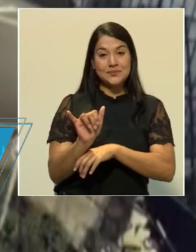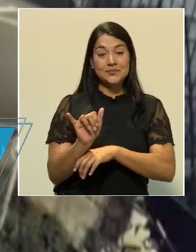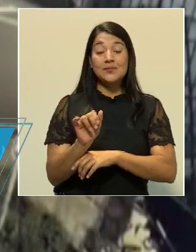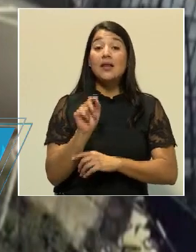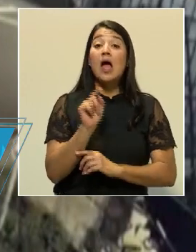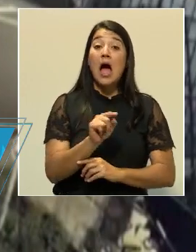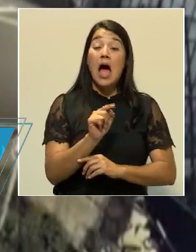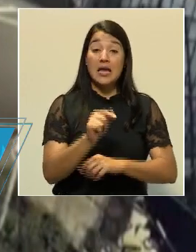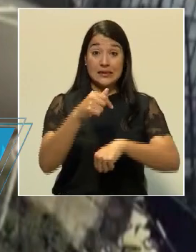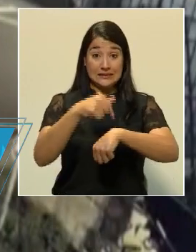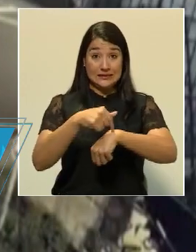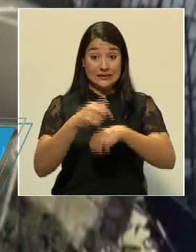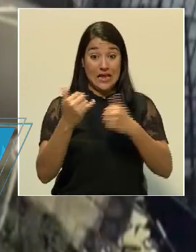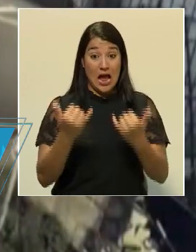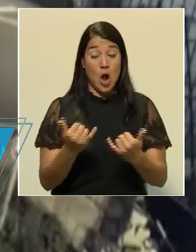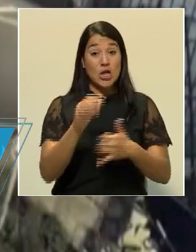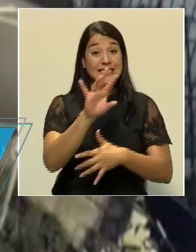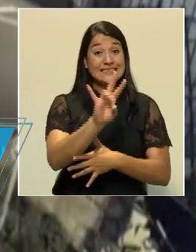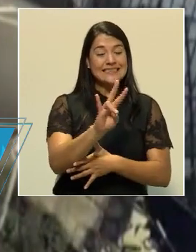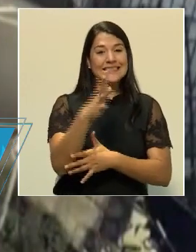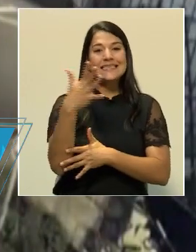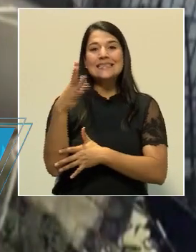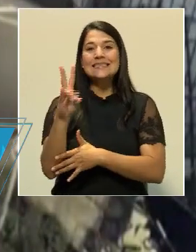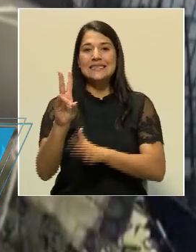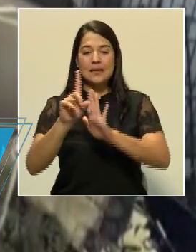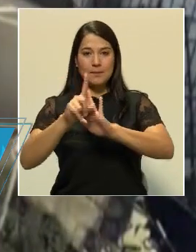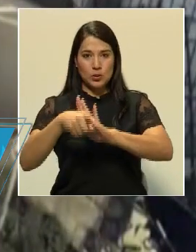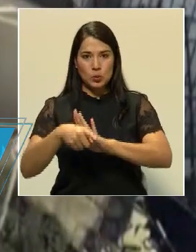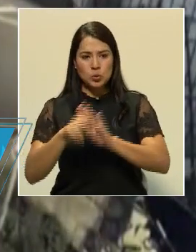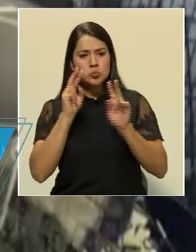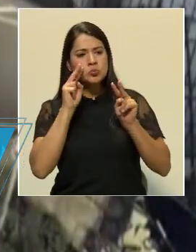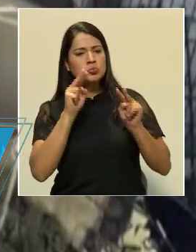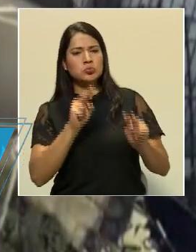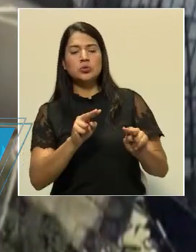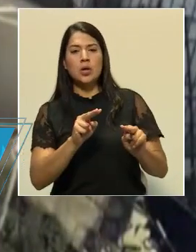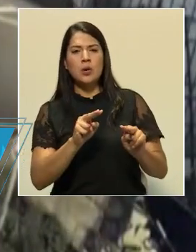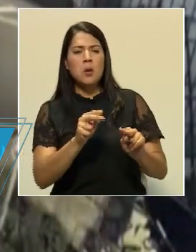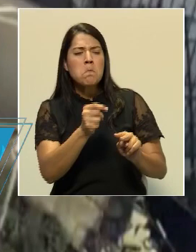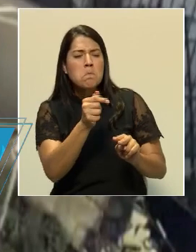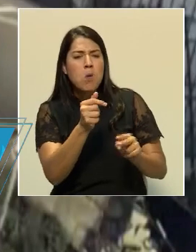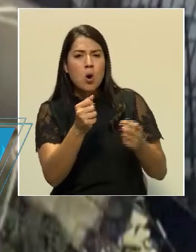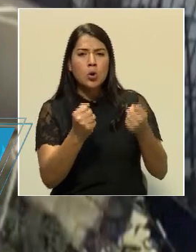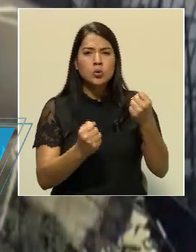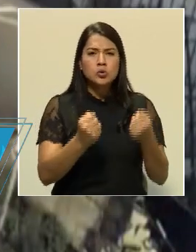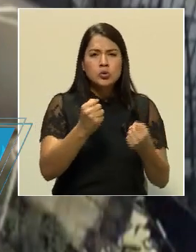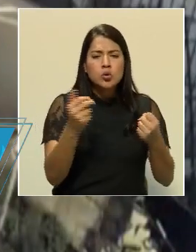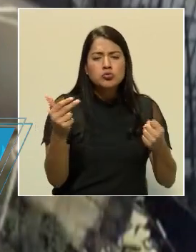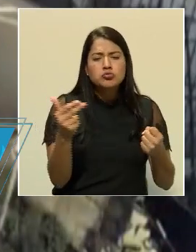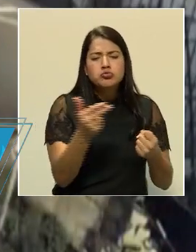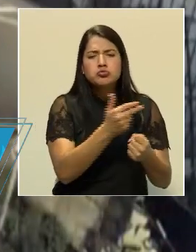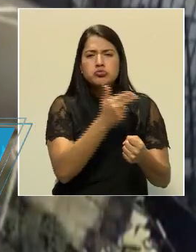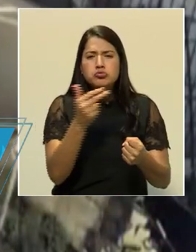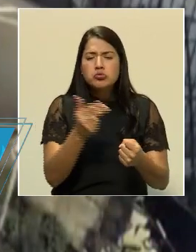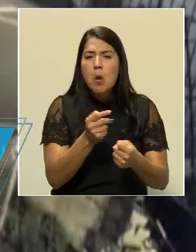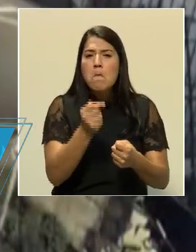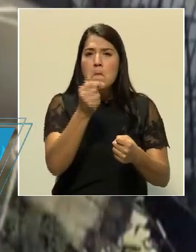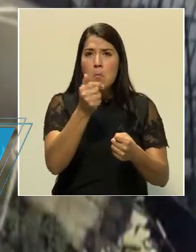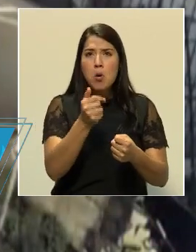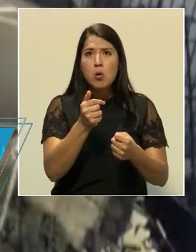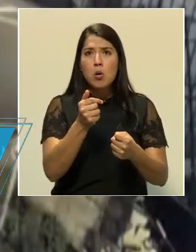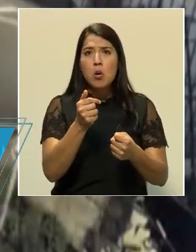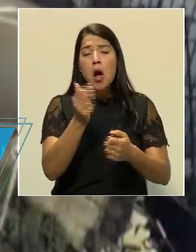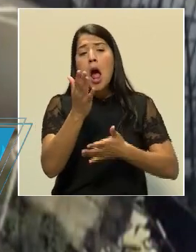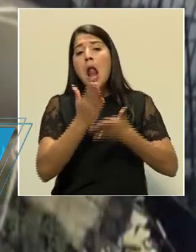en donde a las 7 de la noche con 17 minutos se ve poco tránsito de